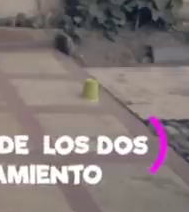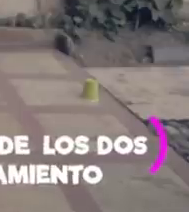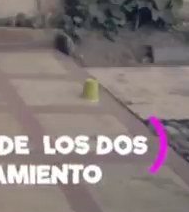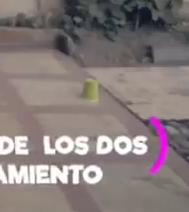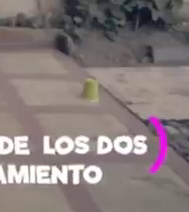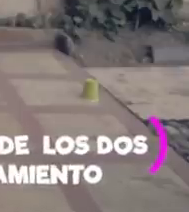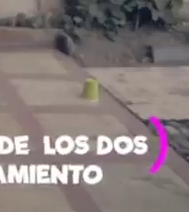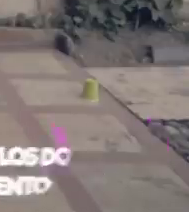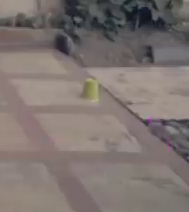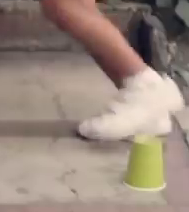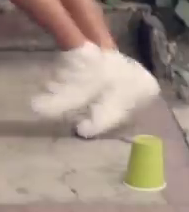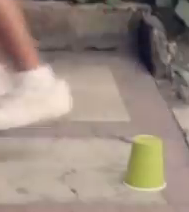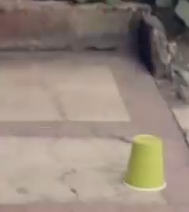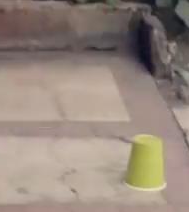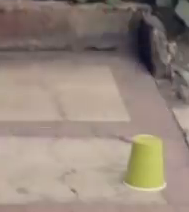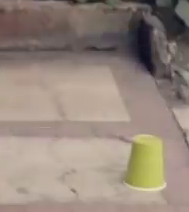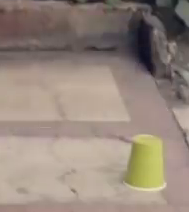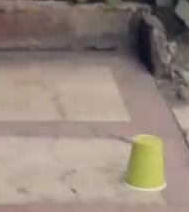¡Gracias!